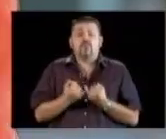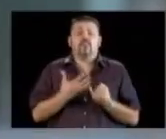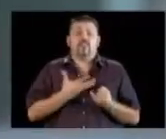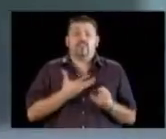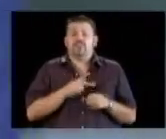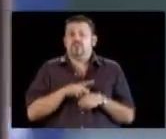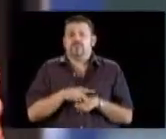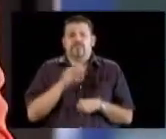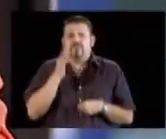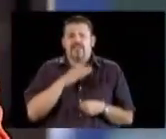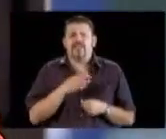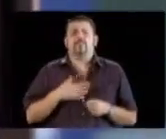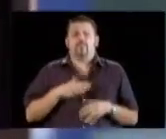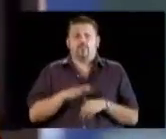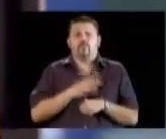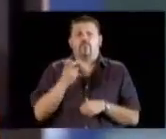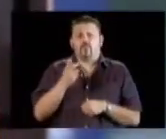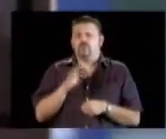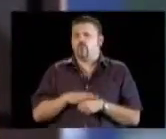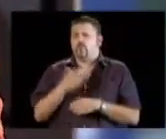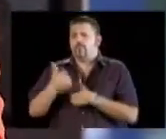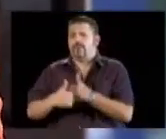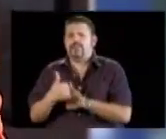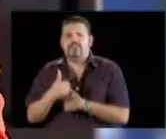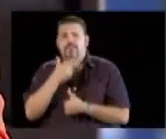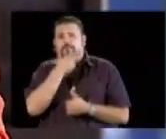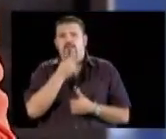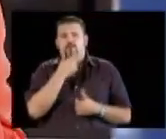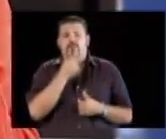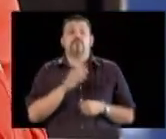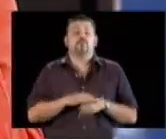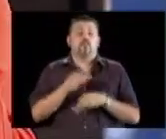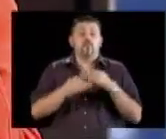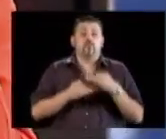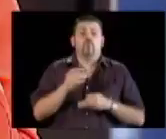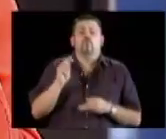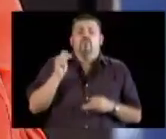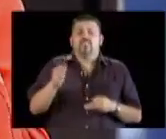están no participando de todo lo que es la salud